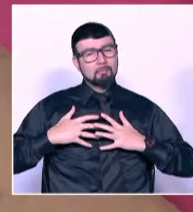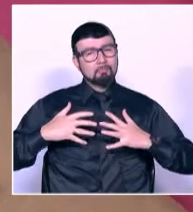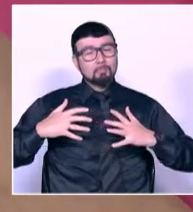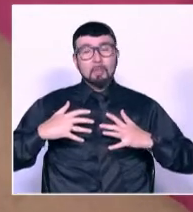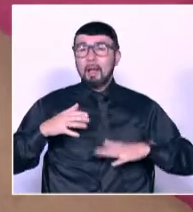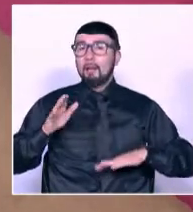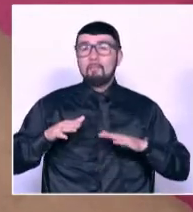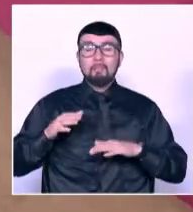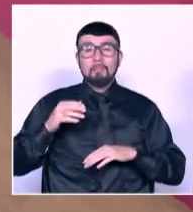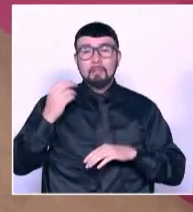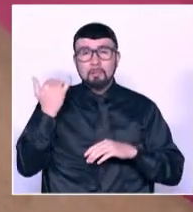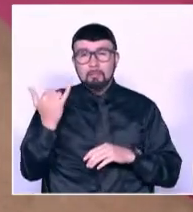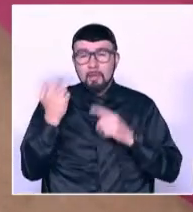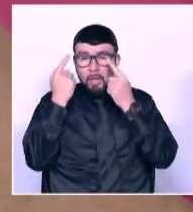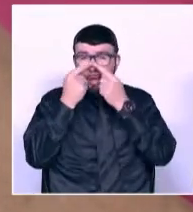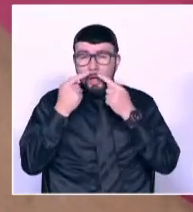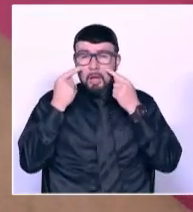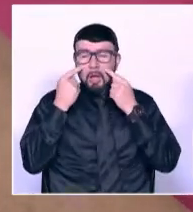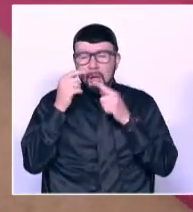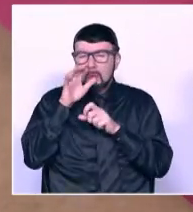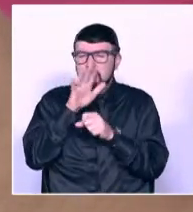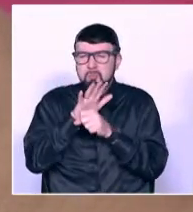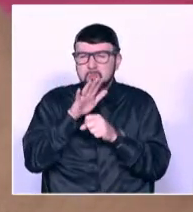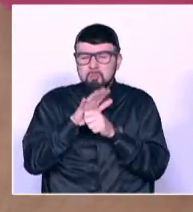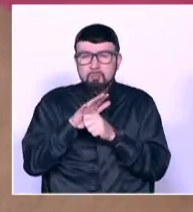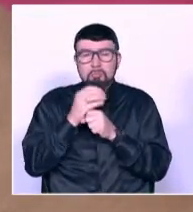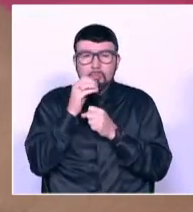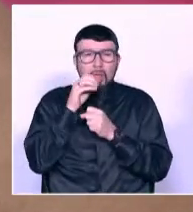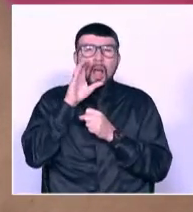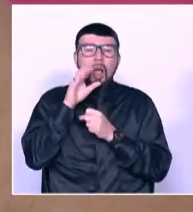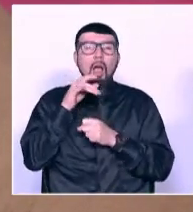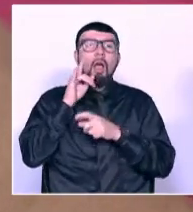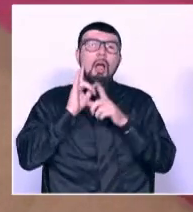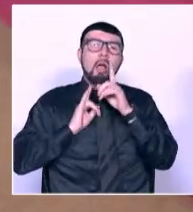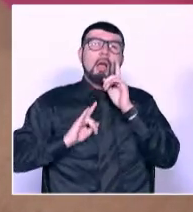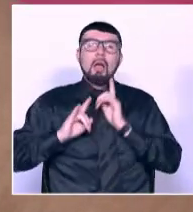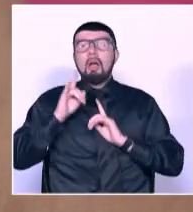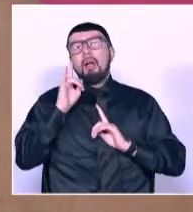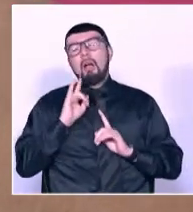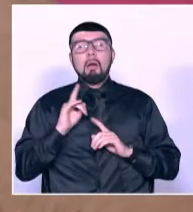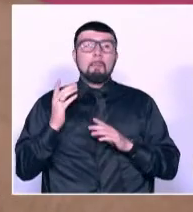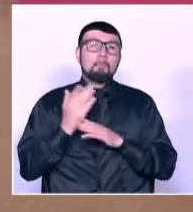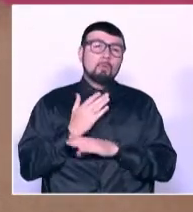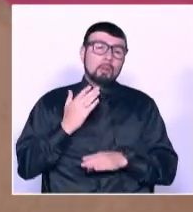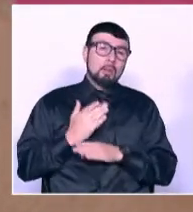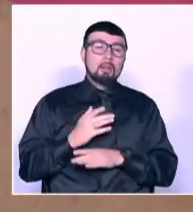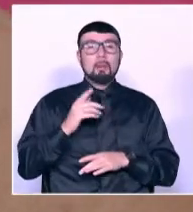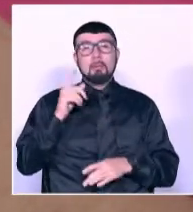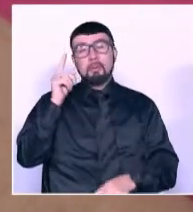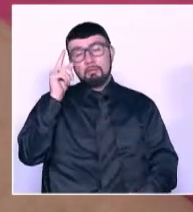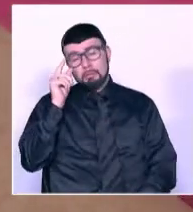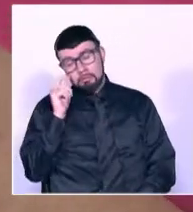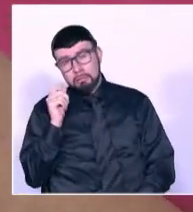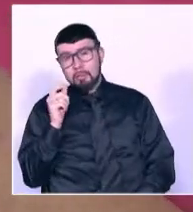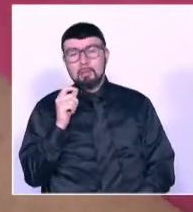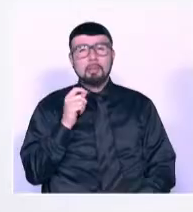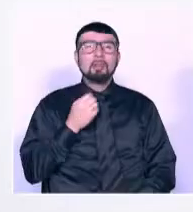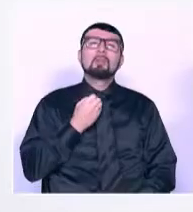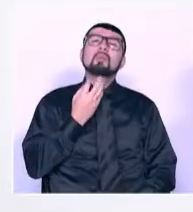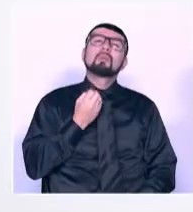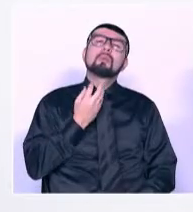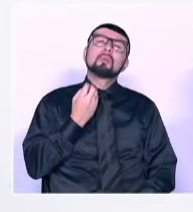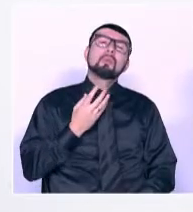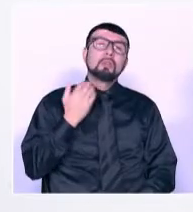cerrada, entonces el paciente empieza a tener muchos problemas de sueño, ronquido, apnea del